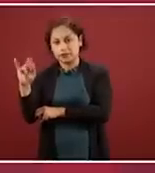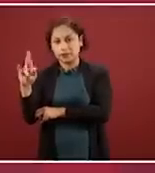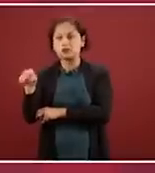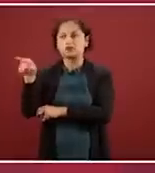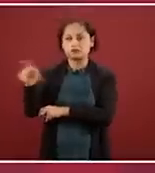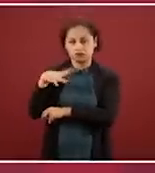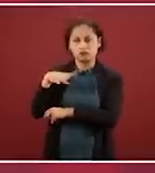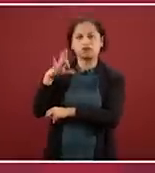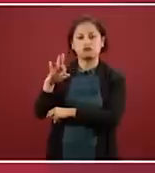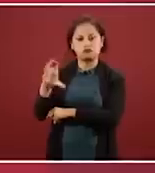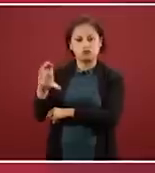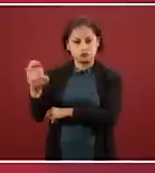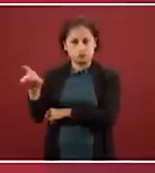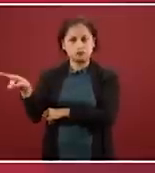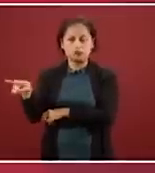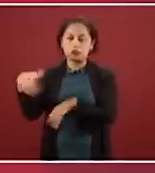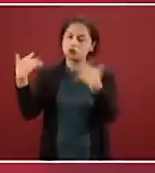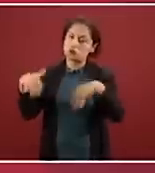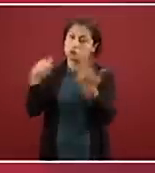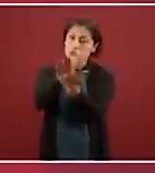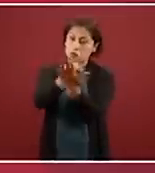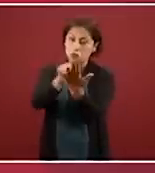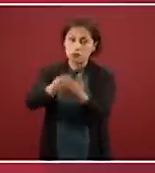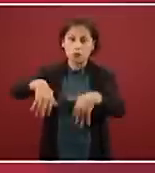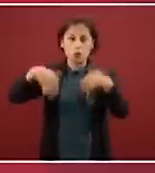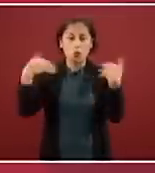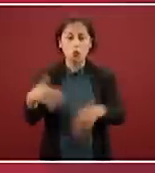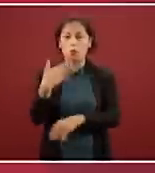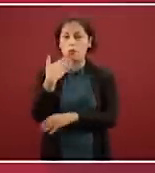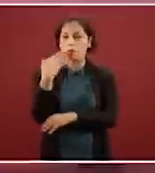es de los mejores libros que se ha escrito.